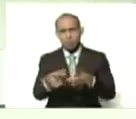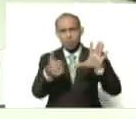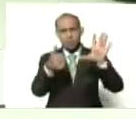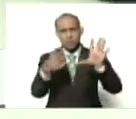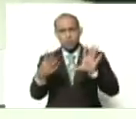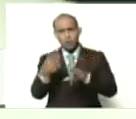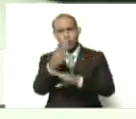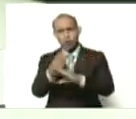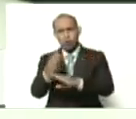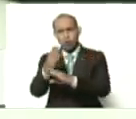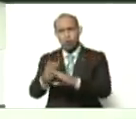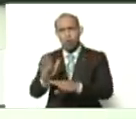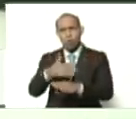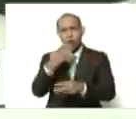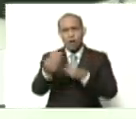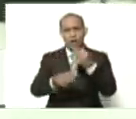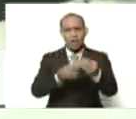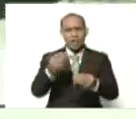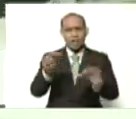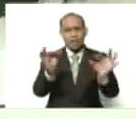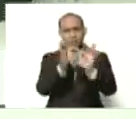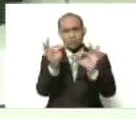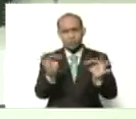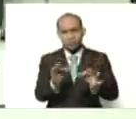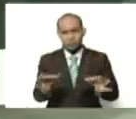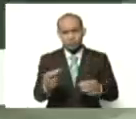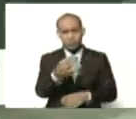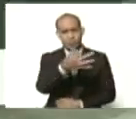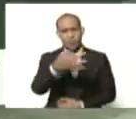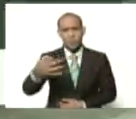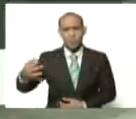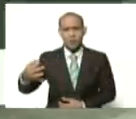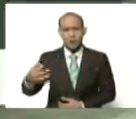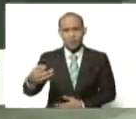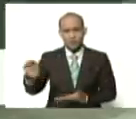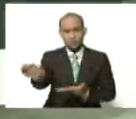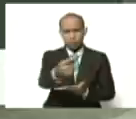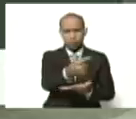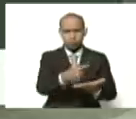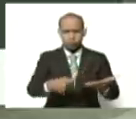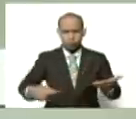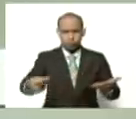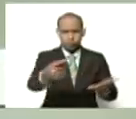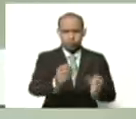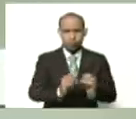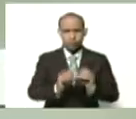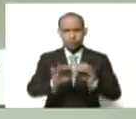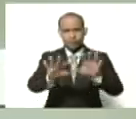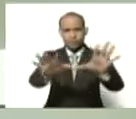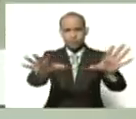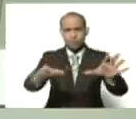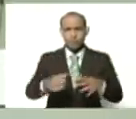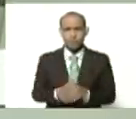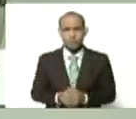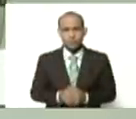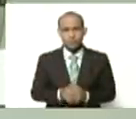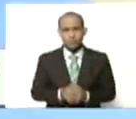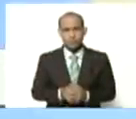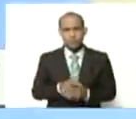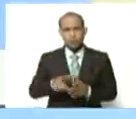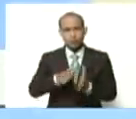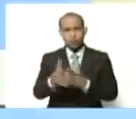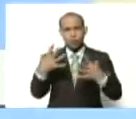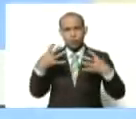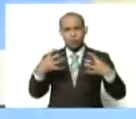cortes permite hacer la simulación perfecta de lo que nuevamente el mapa se transmite hacia esa unidad de radioterapia que usted ve